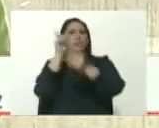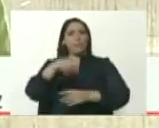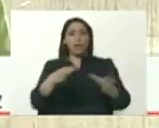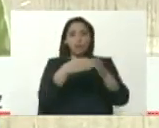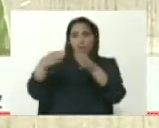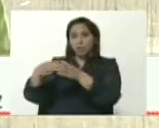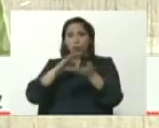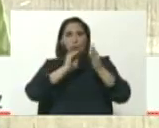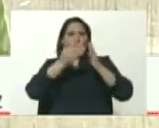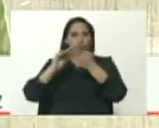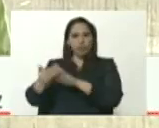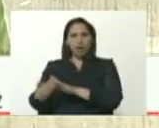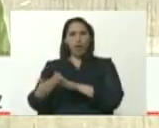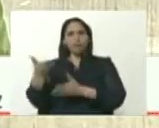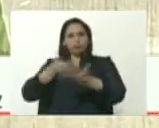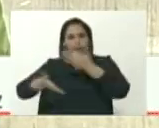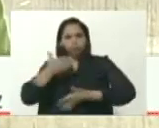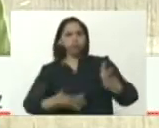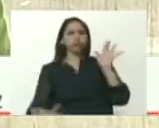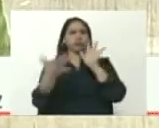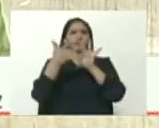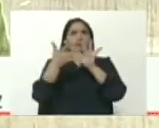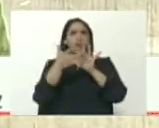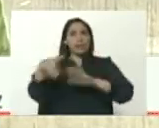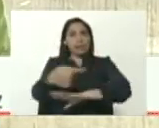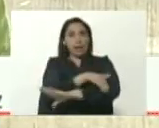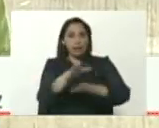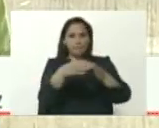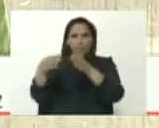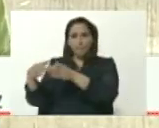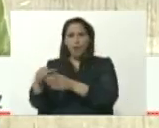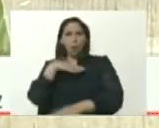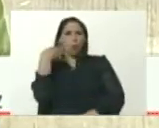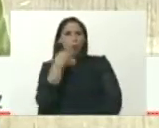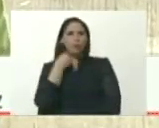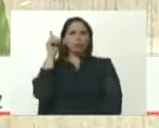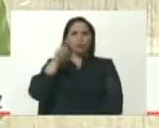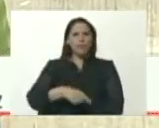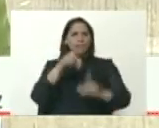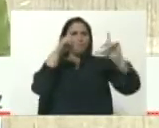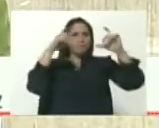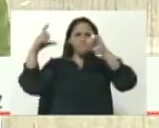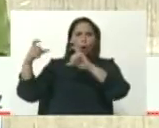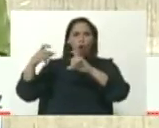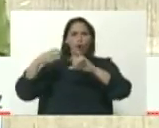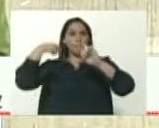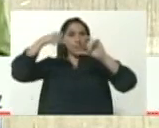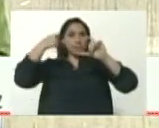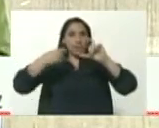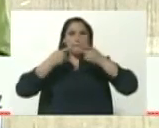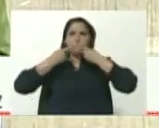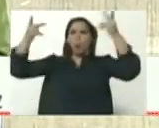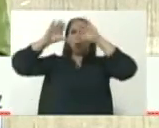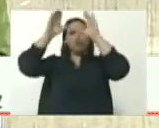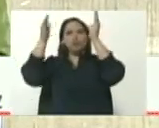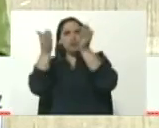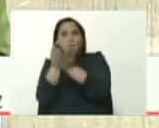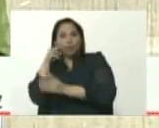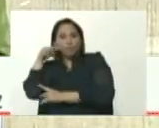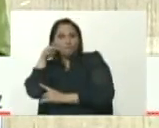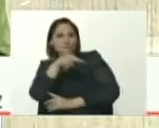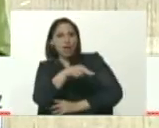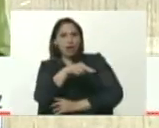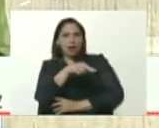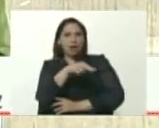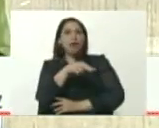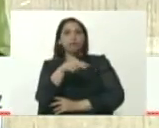equipo en comunidad, de su liderazgo y su equipo en calle, la juventud, saquen fotos, videos, para que el mundo vea